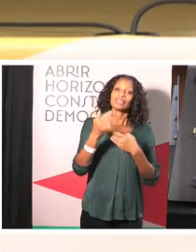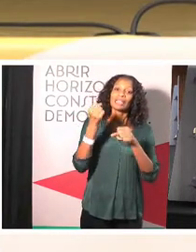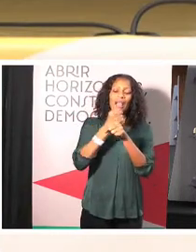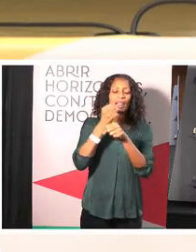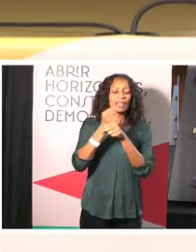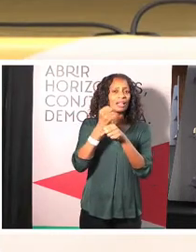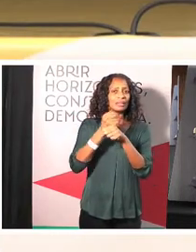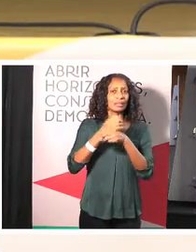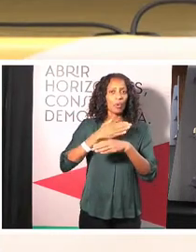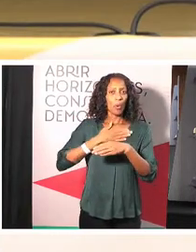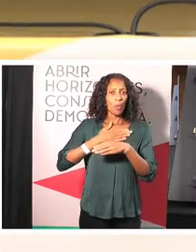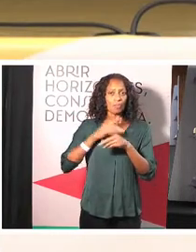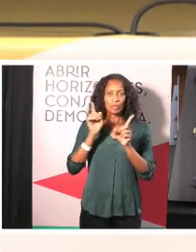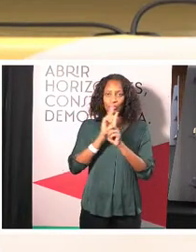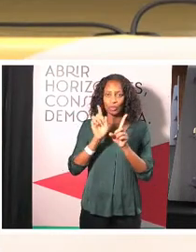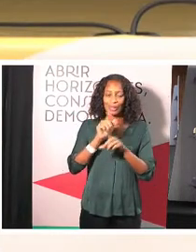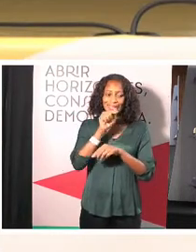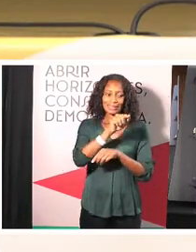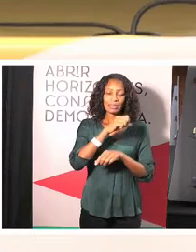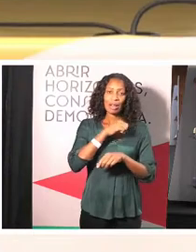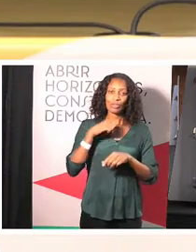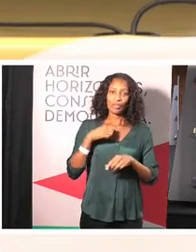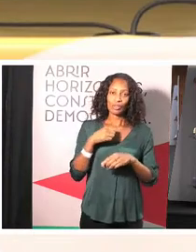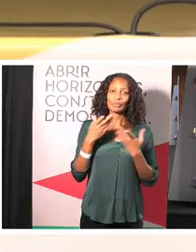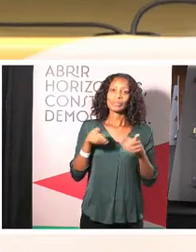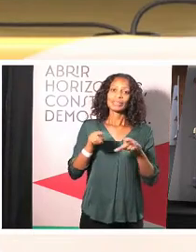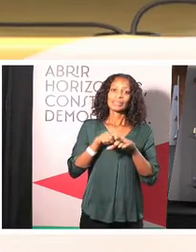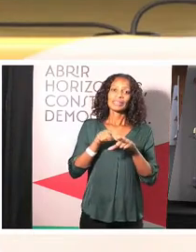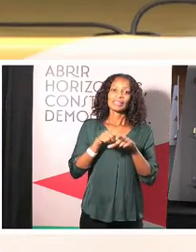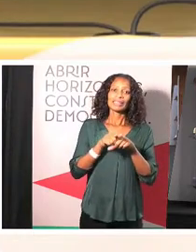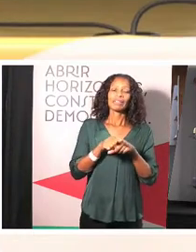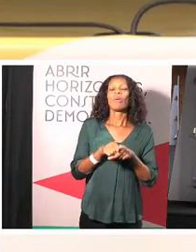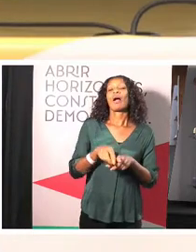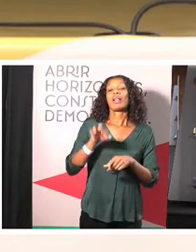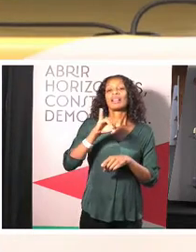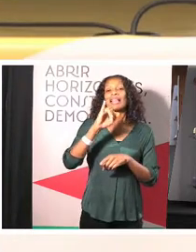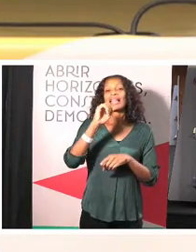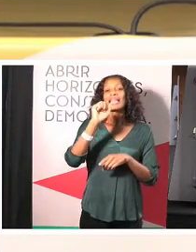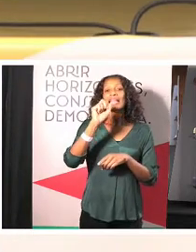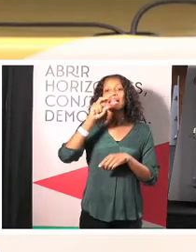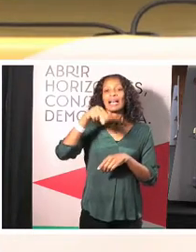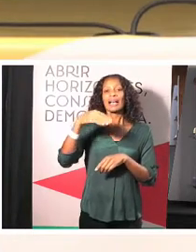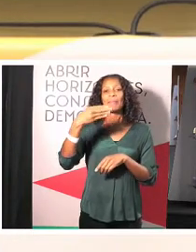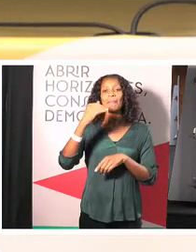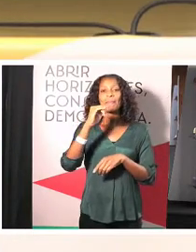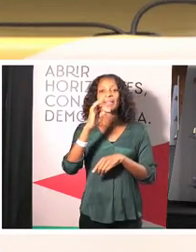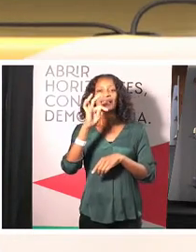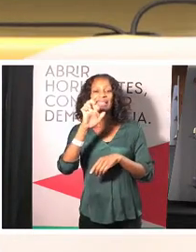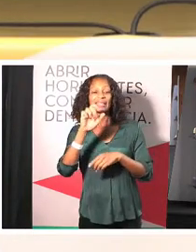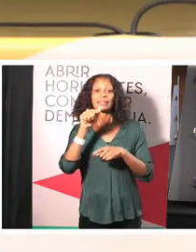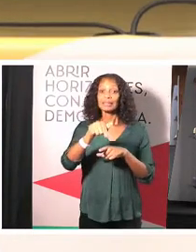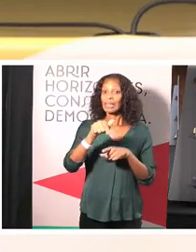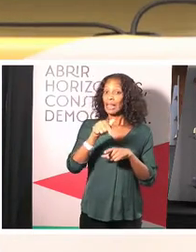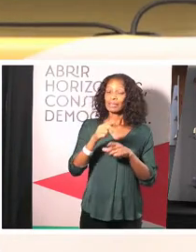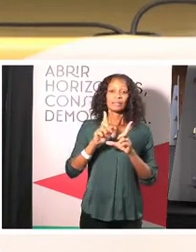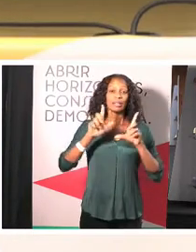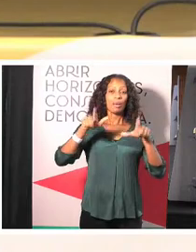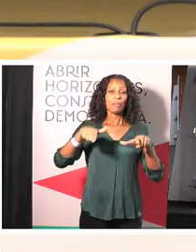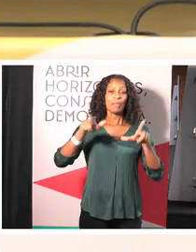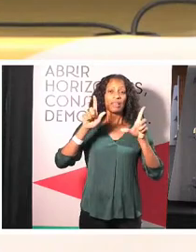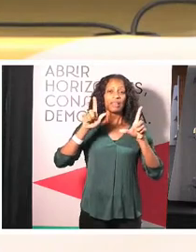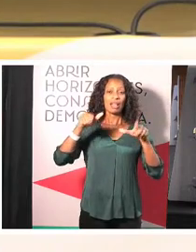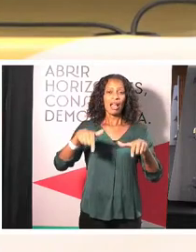mis trabajadores. Y, por ejemplo, en el caso de Airbnb, que también es esta parte de este capitalismo, esta plataforma austera, tampoco son